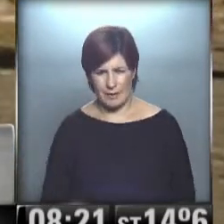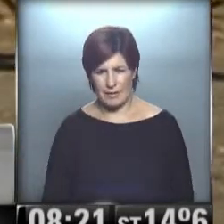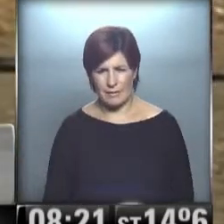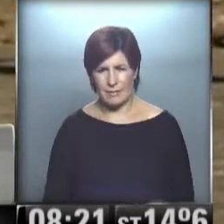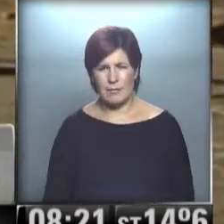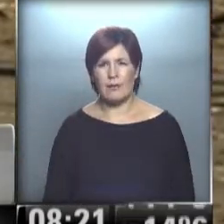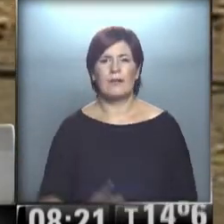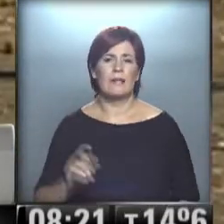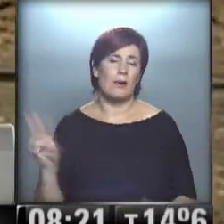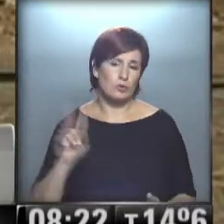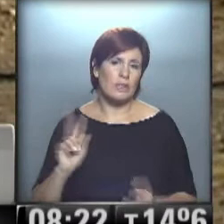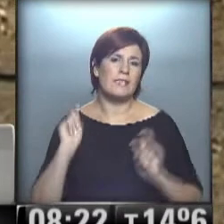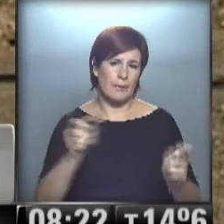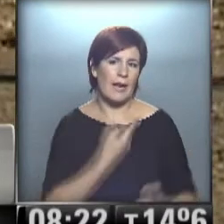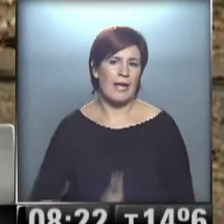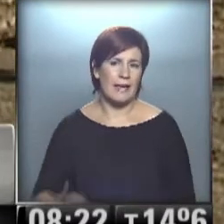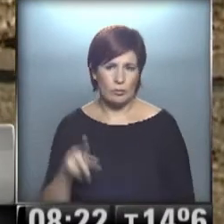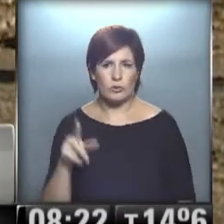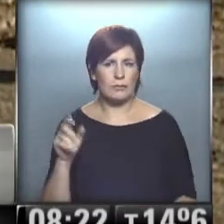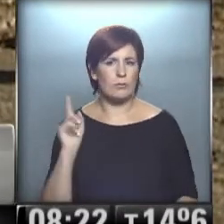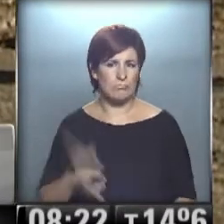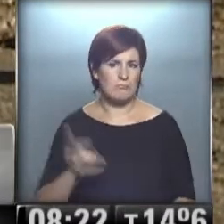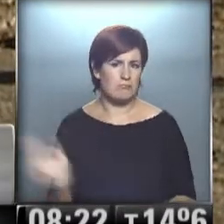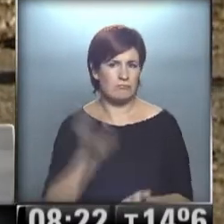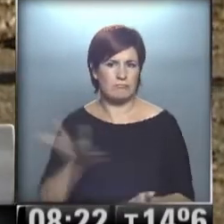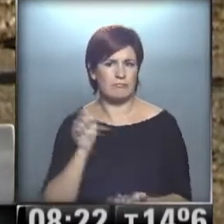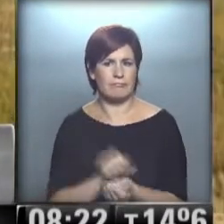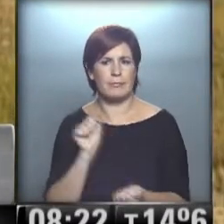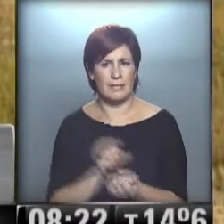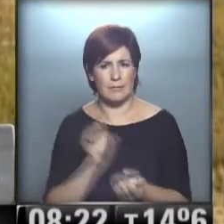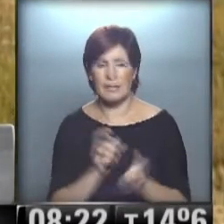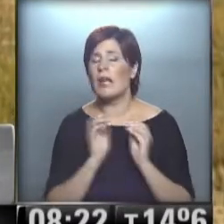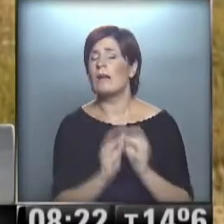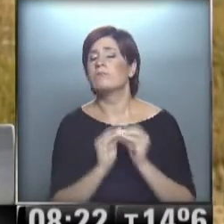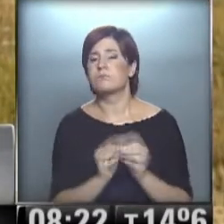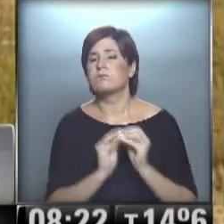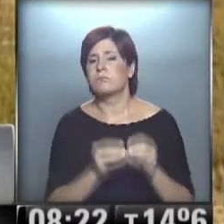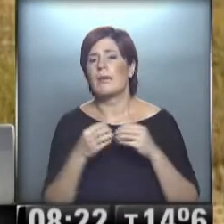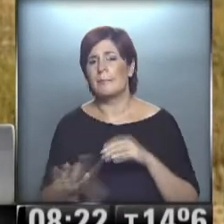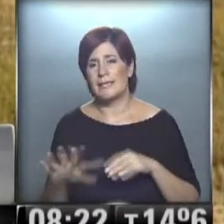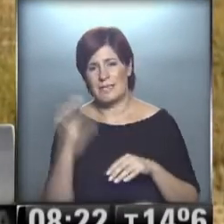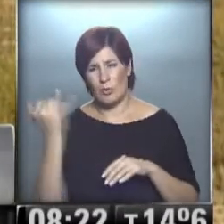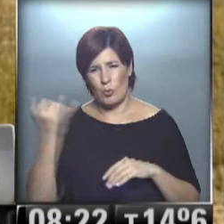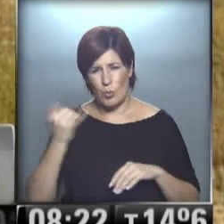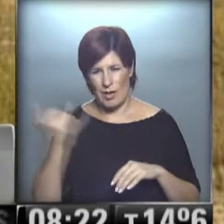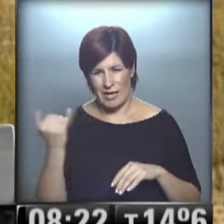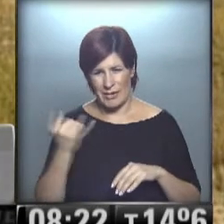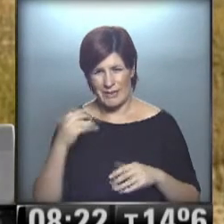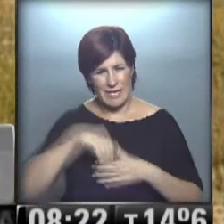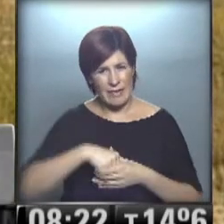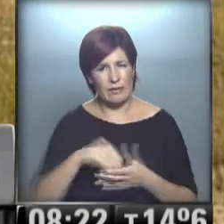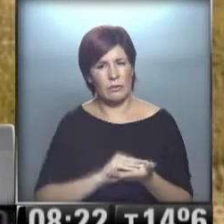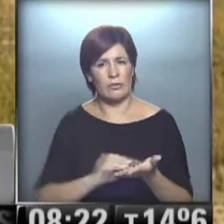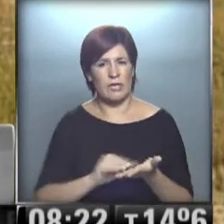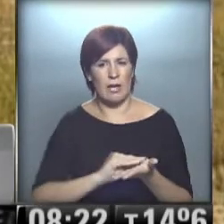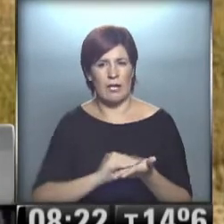poder ejecutivo a partir de estas discusiones va a ser el momento del debate en el propio recinto del senado que